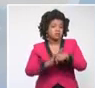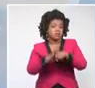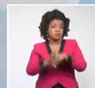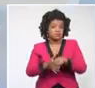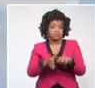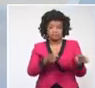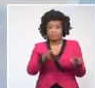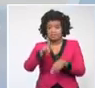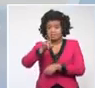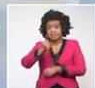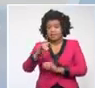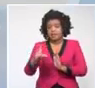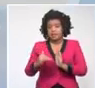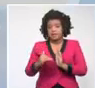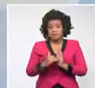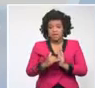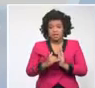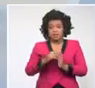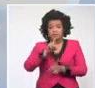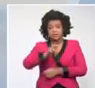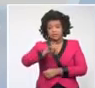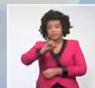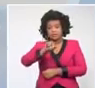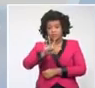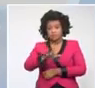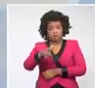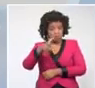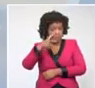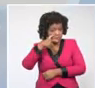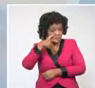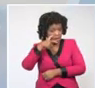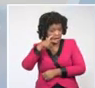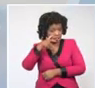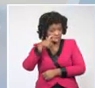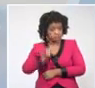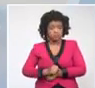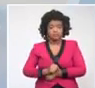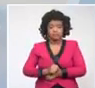16.165 en vigilancia y una cifra de